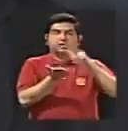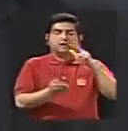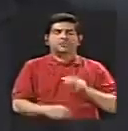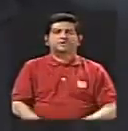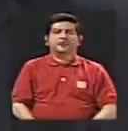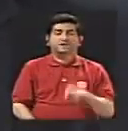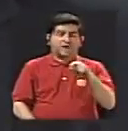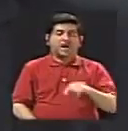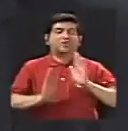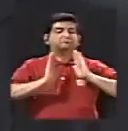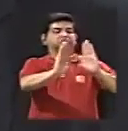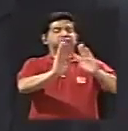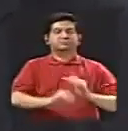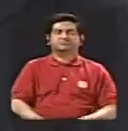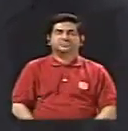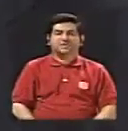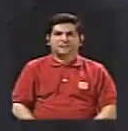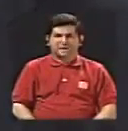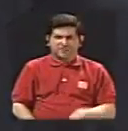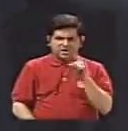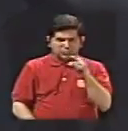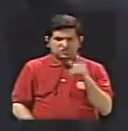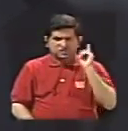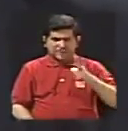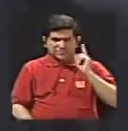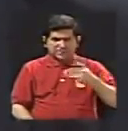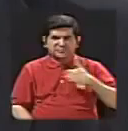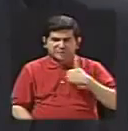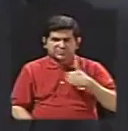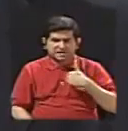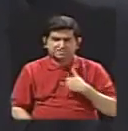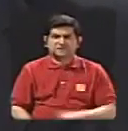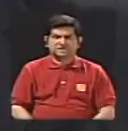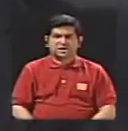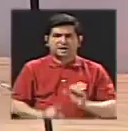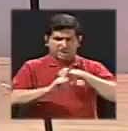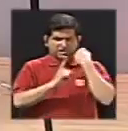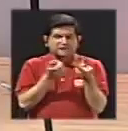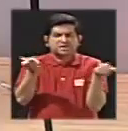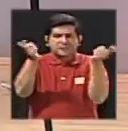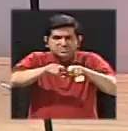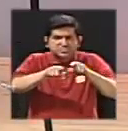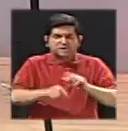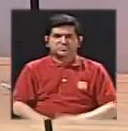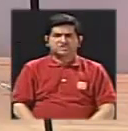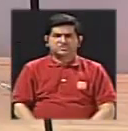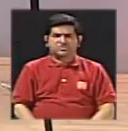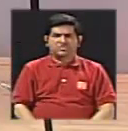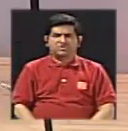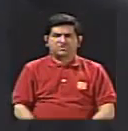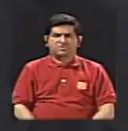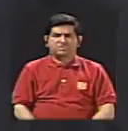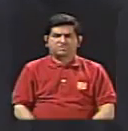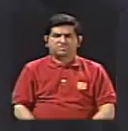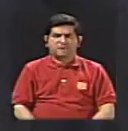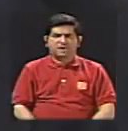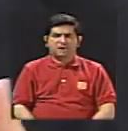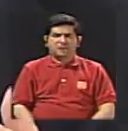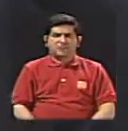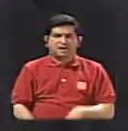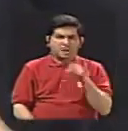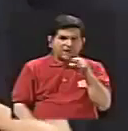Hubiera, en el caso de que ustedes hubieran sido advertidos de que esto venía, esto hubiera causado un